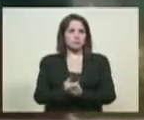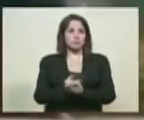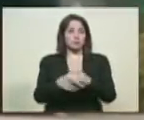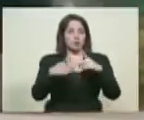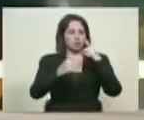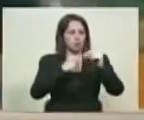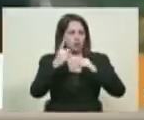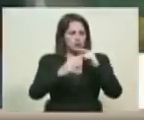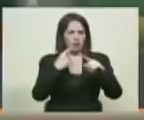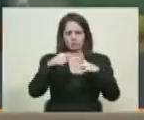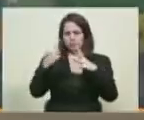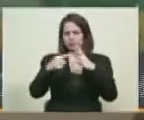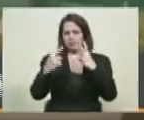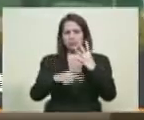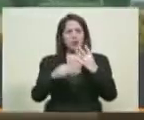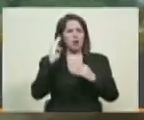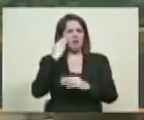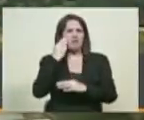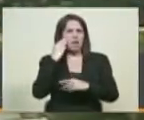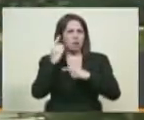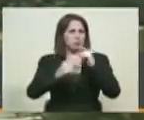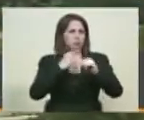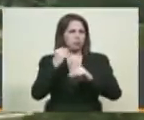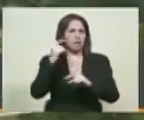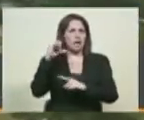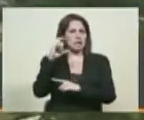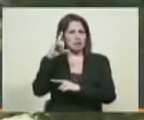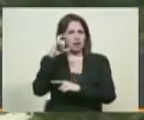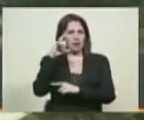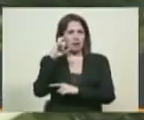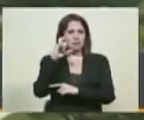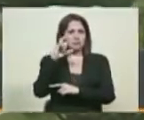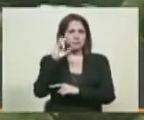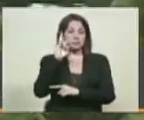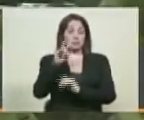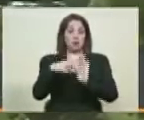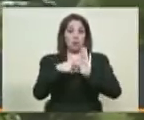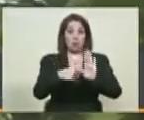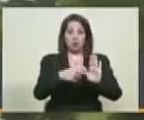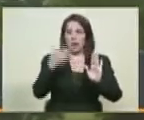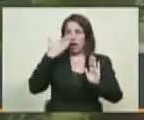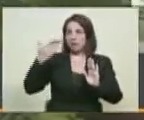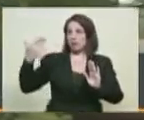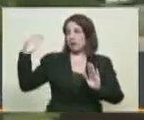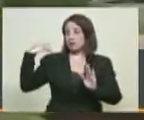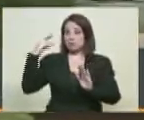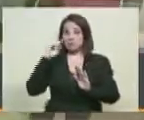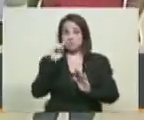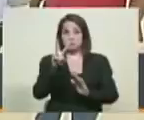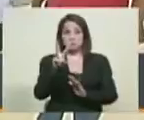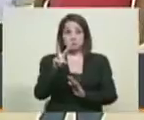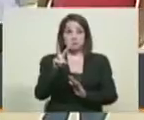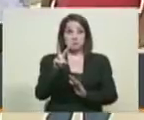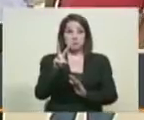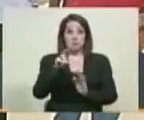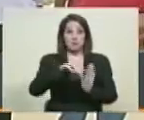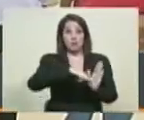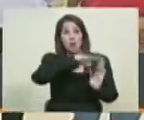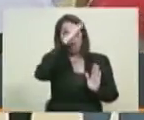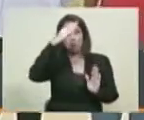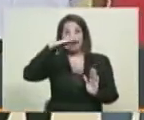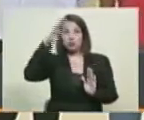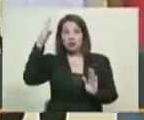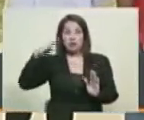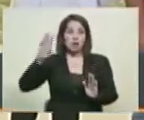Twitter, Instagram. Aquí les puedo mostrar a mi espalda nuestra montaña sagrada,